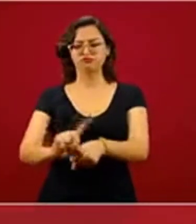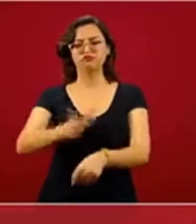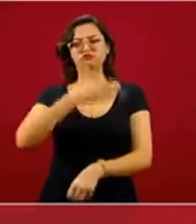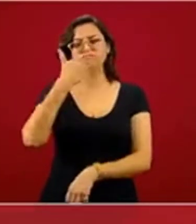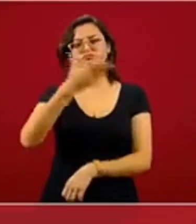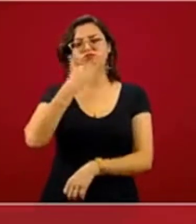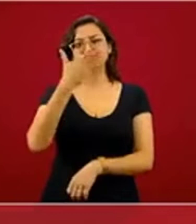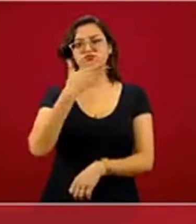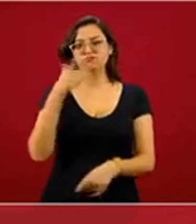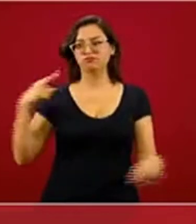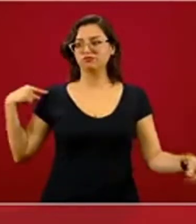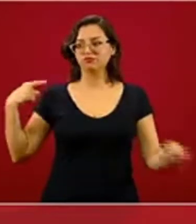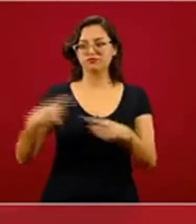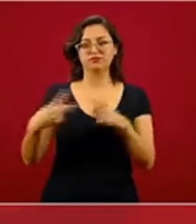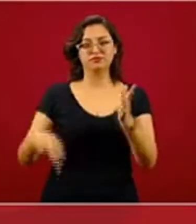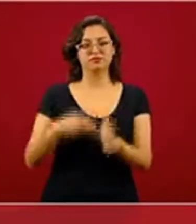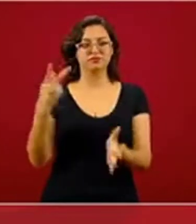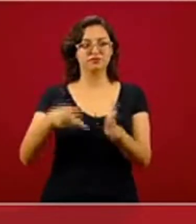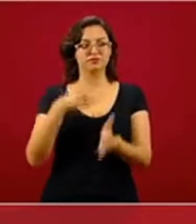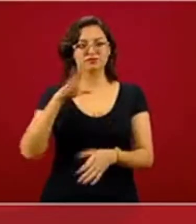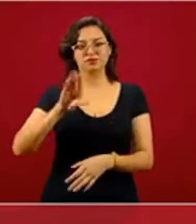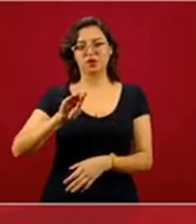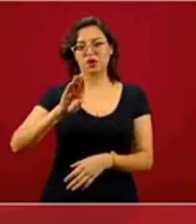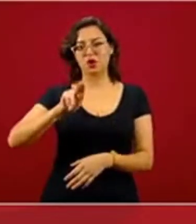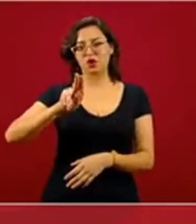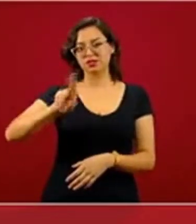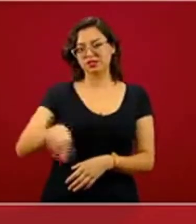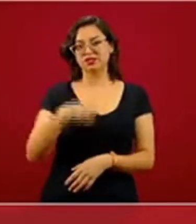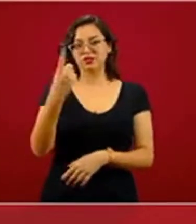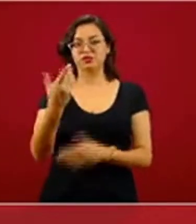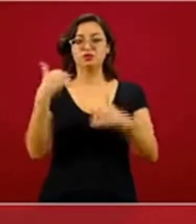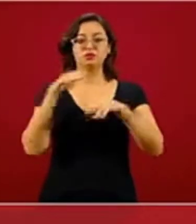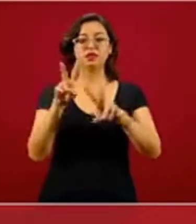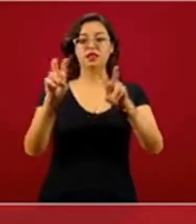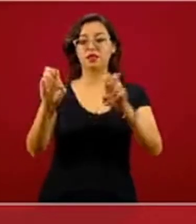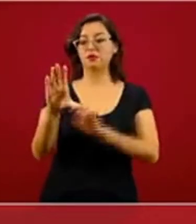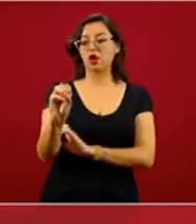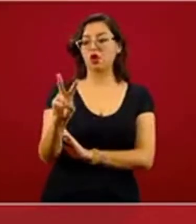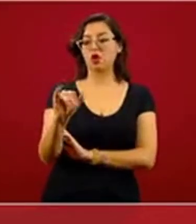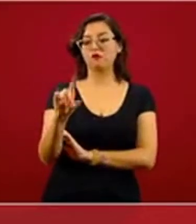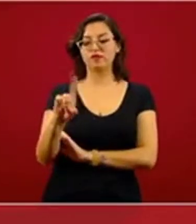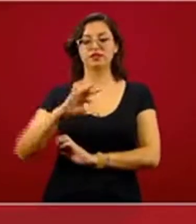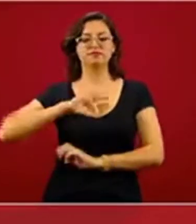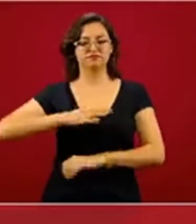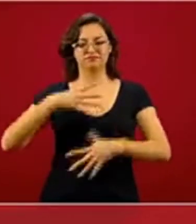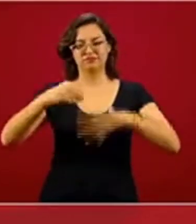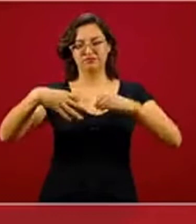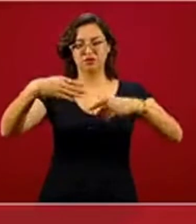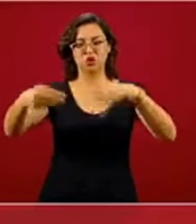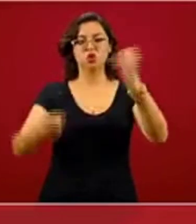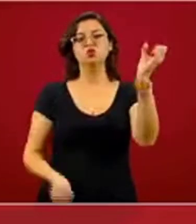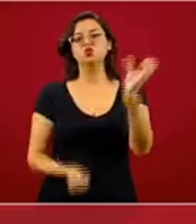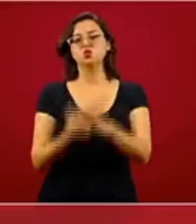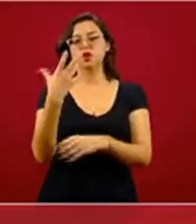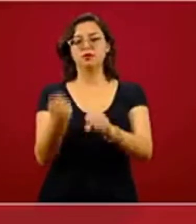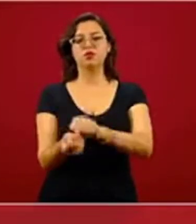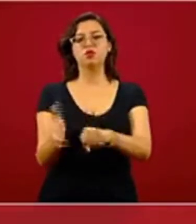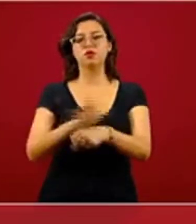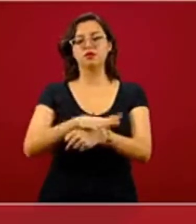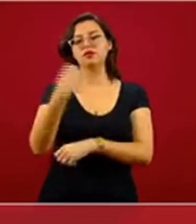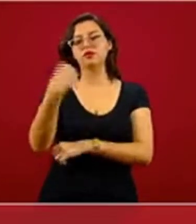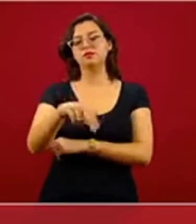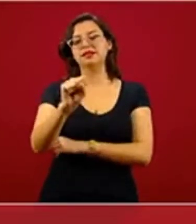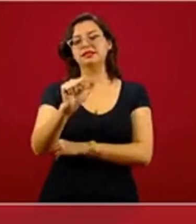número 81, sobre la situación de COVID, la pandemia causada por el nuevo coronavirus SARS-CoV-2.